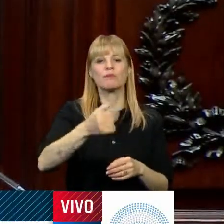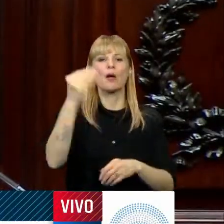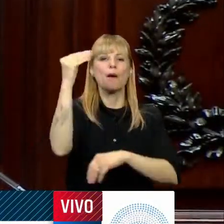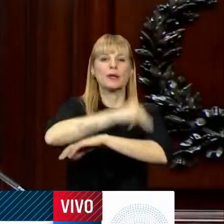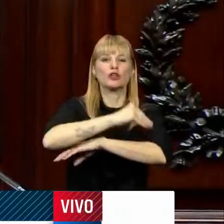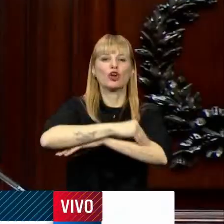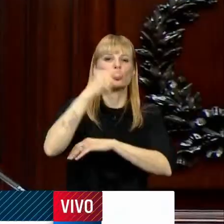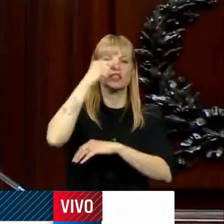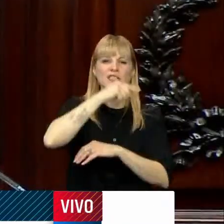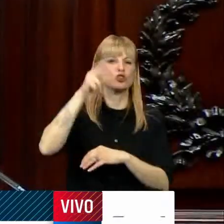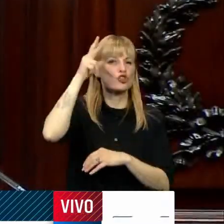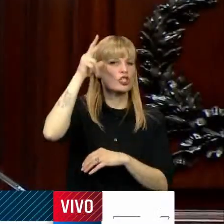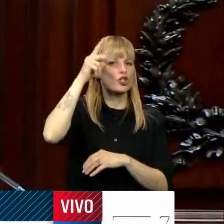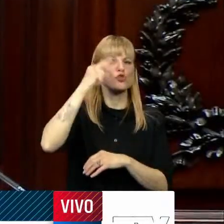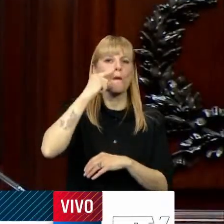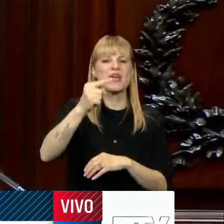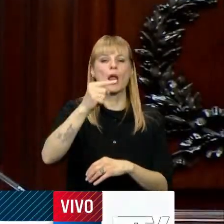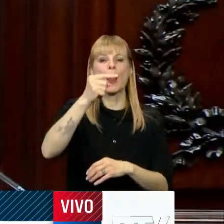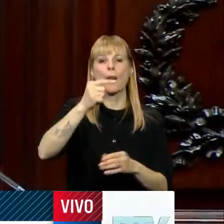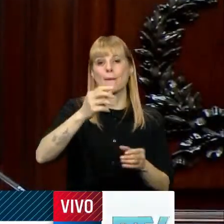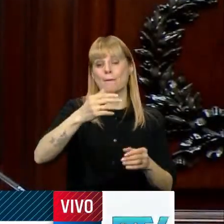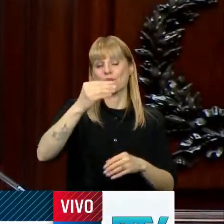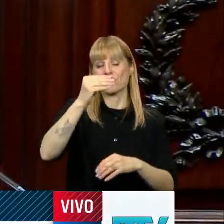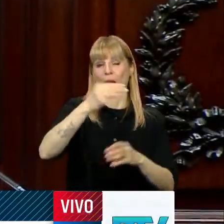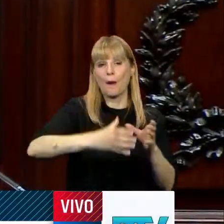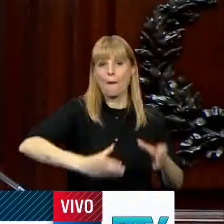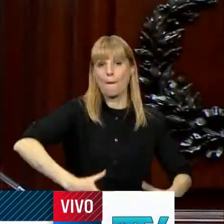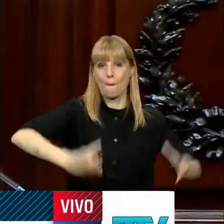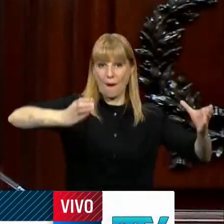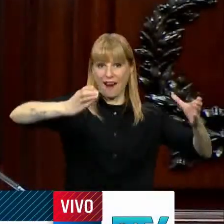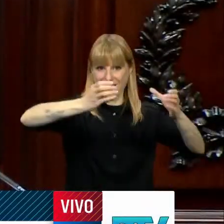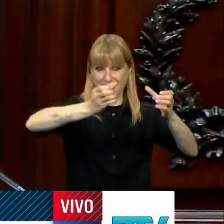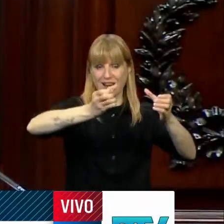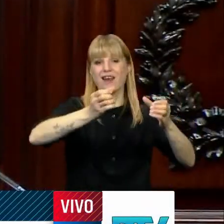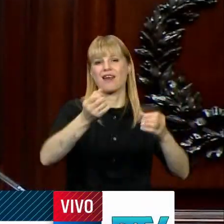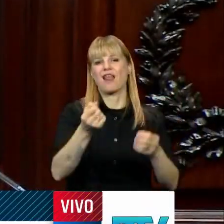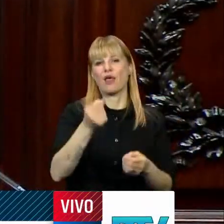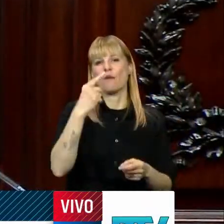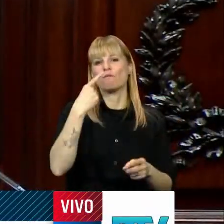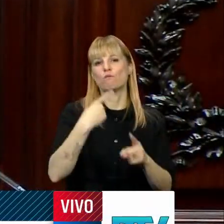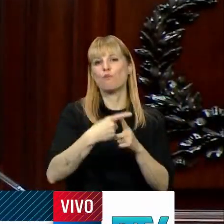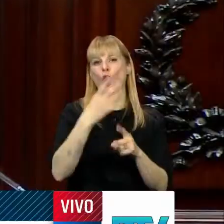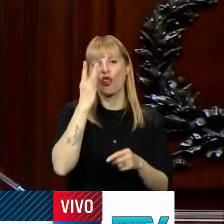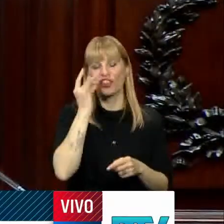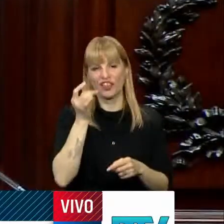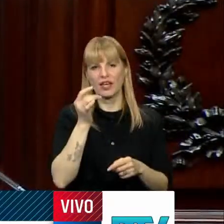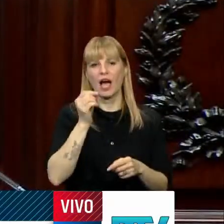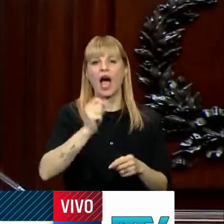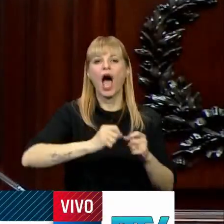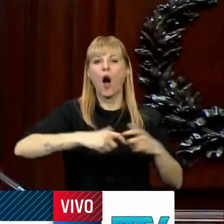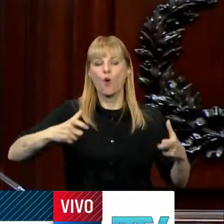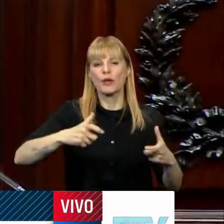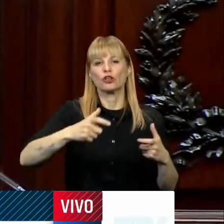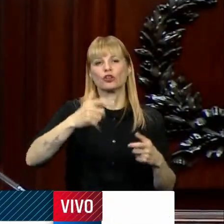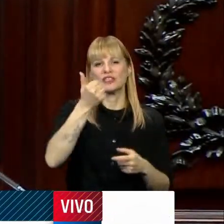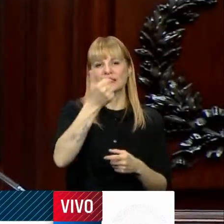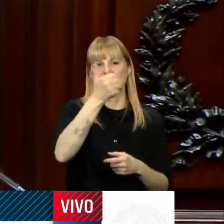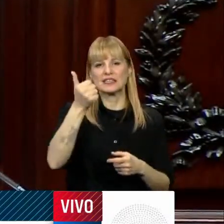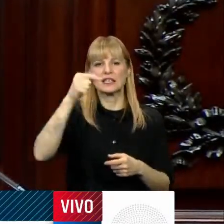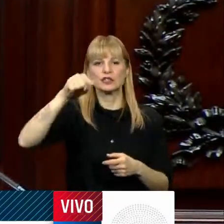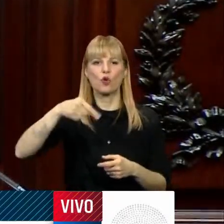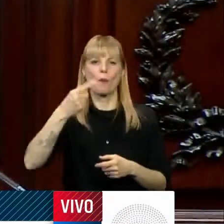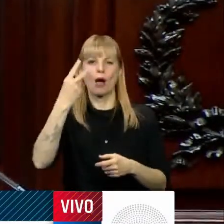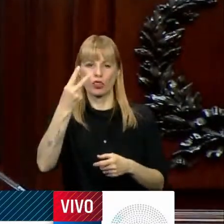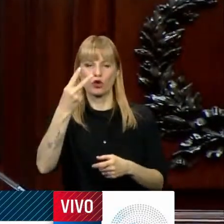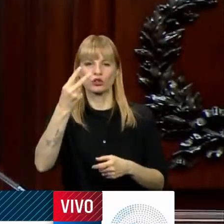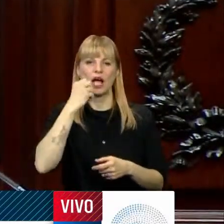778.000 barriles diarios, lo que representa un aumento del 16,2% interanual, mientras que